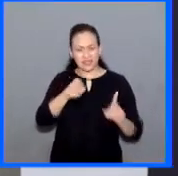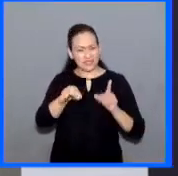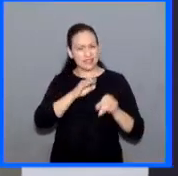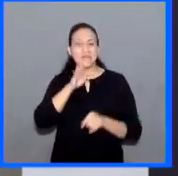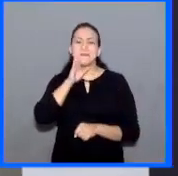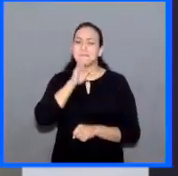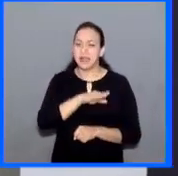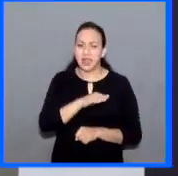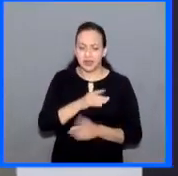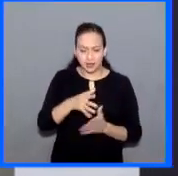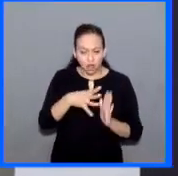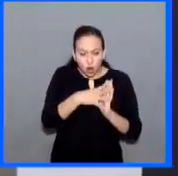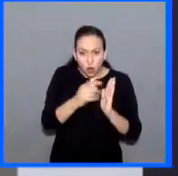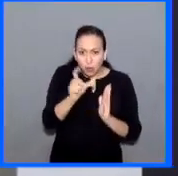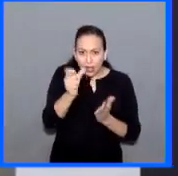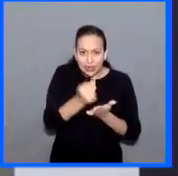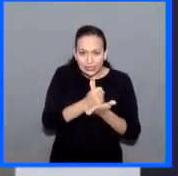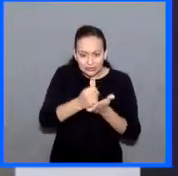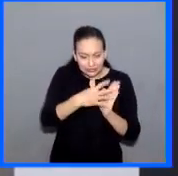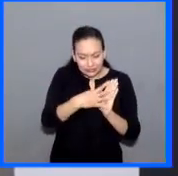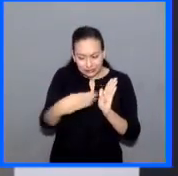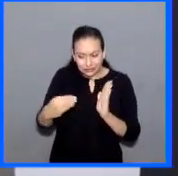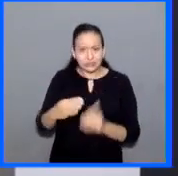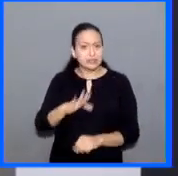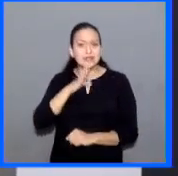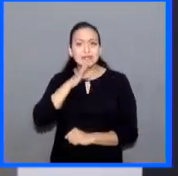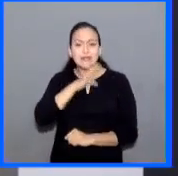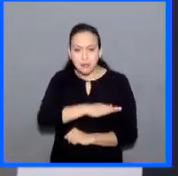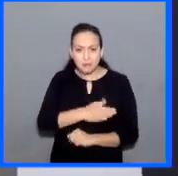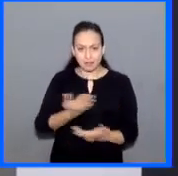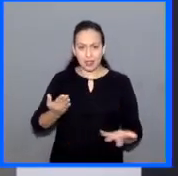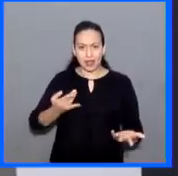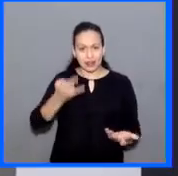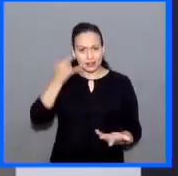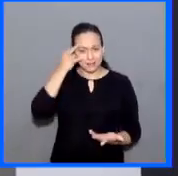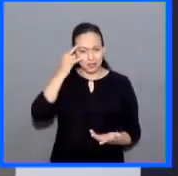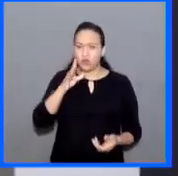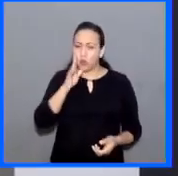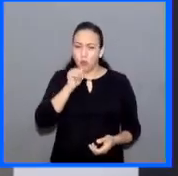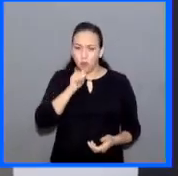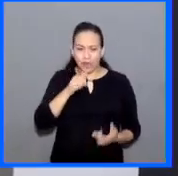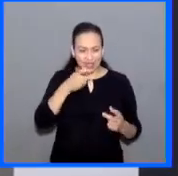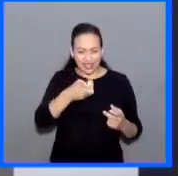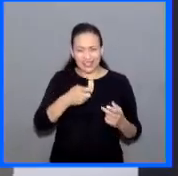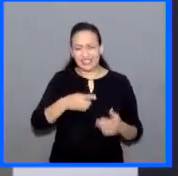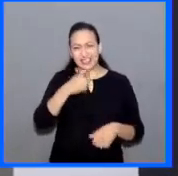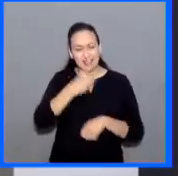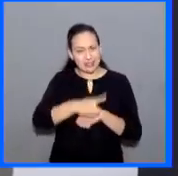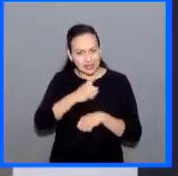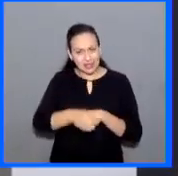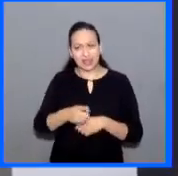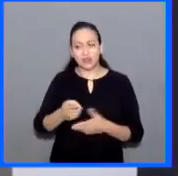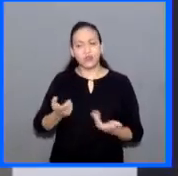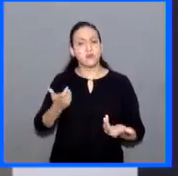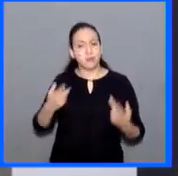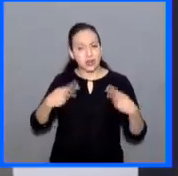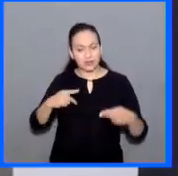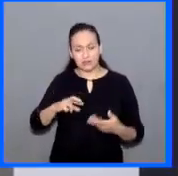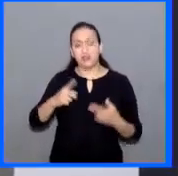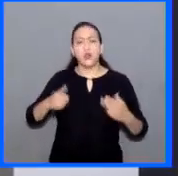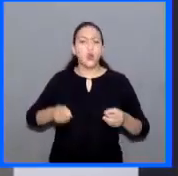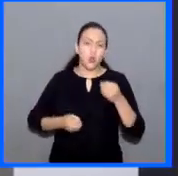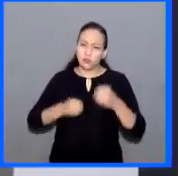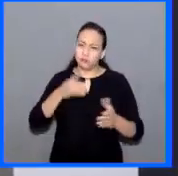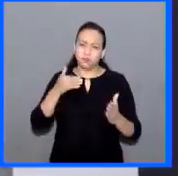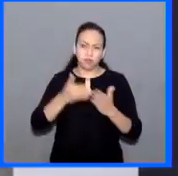de ningún juzgador, sin importar su nivel o jerarquía, que afecten la impartición de justicia o vulneren el Estado de